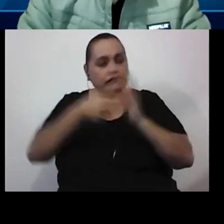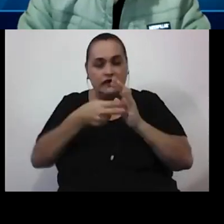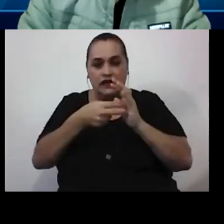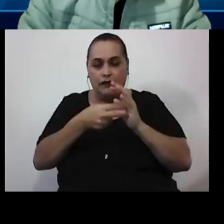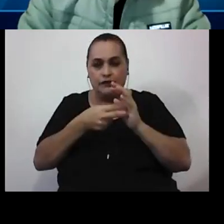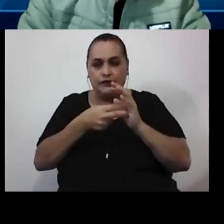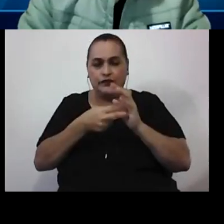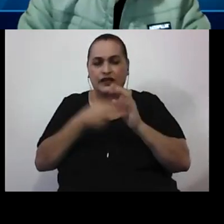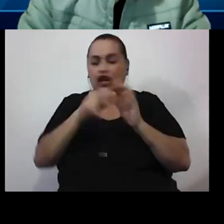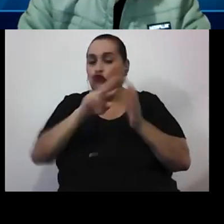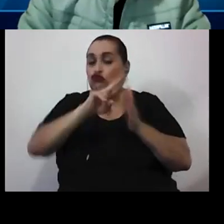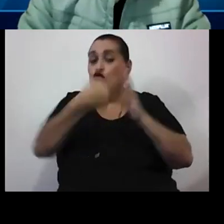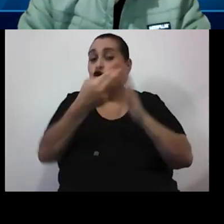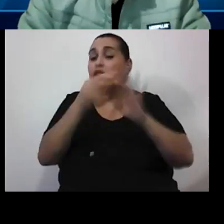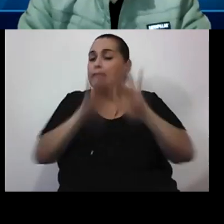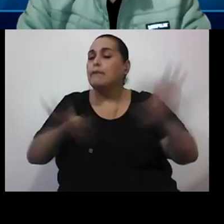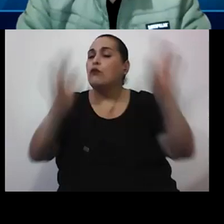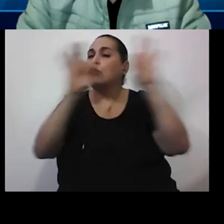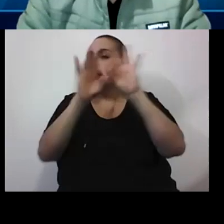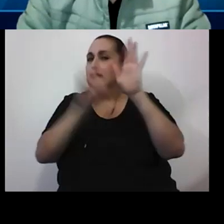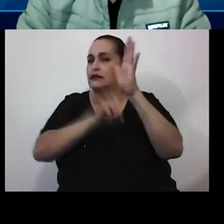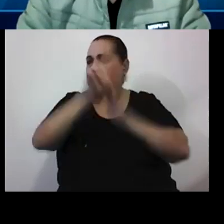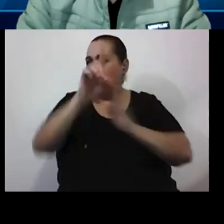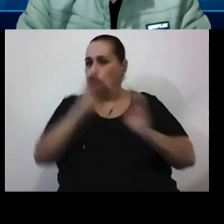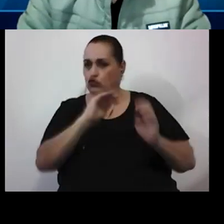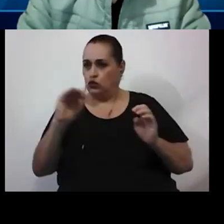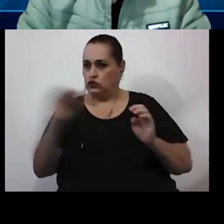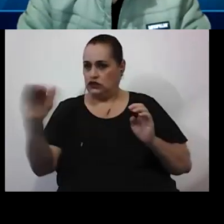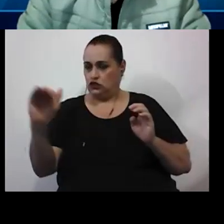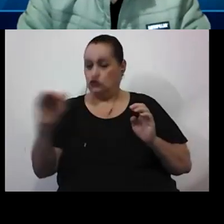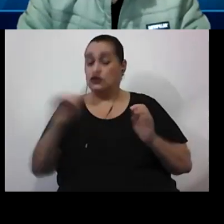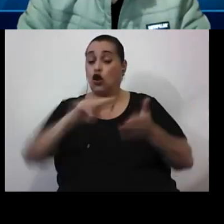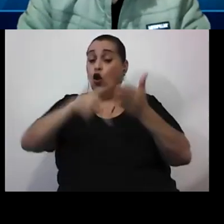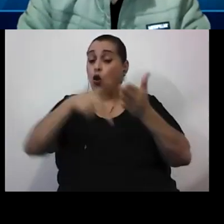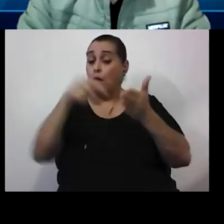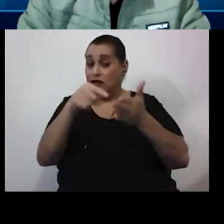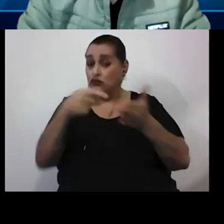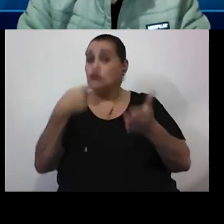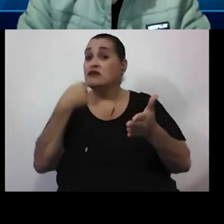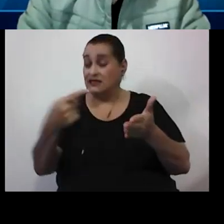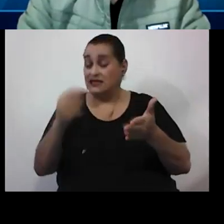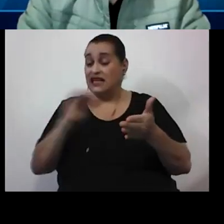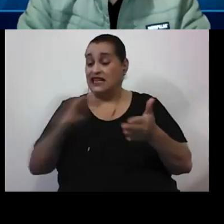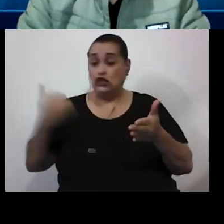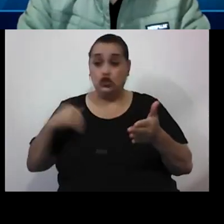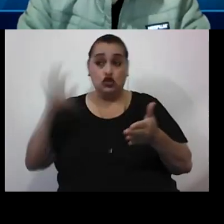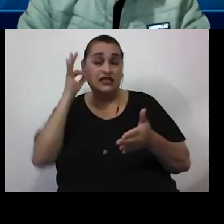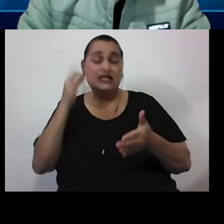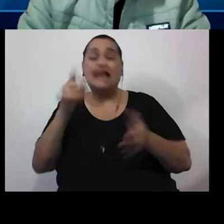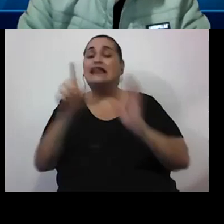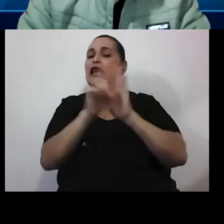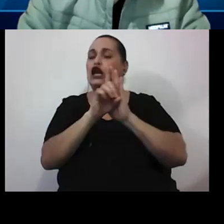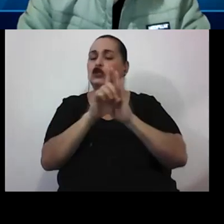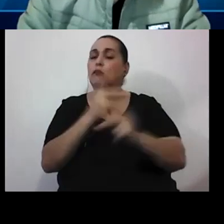un papel preponderante en el desarrollo de los niños. Dice la Convención que los niños y las niñas tienen el derecho a la protección de todas las formas